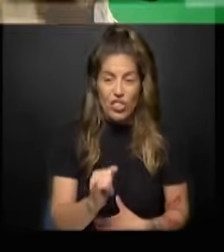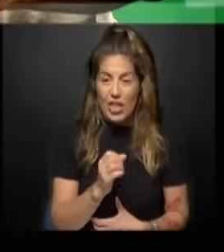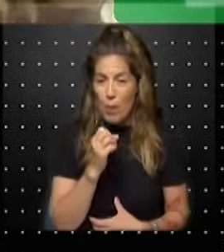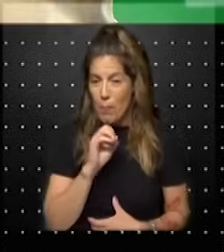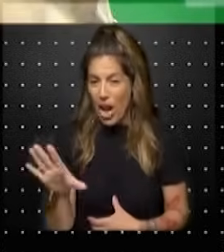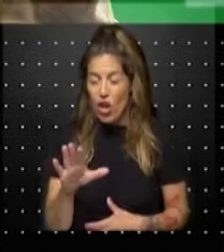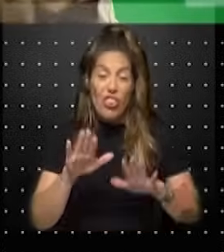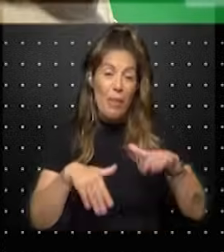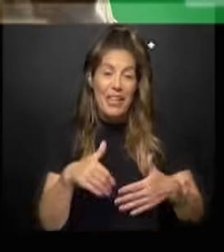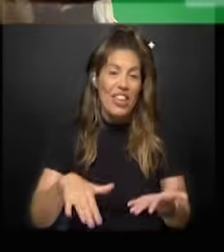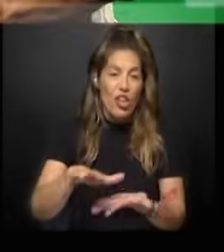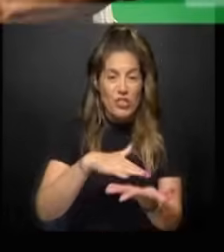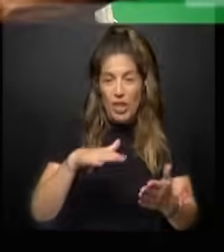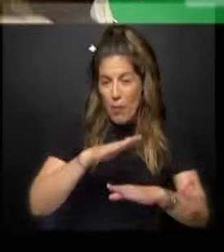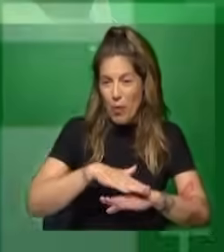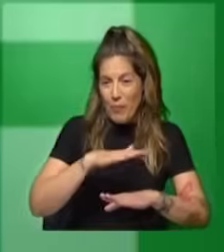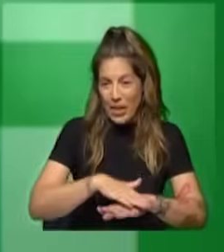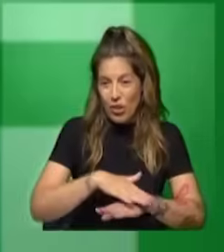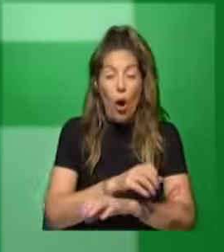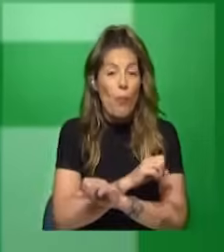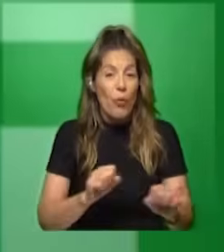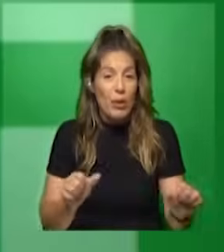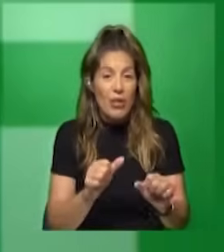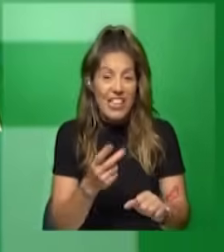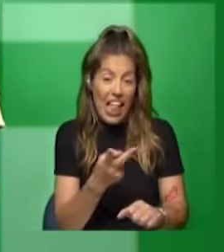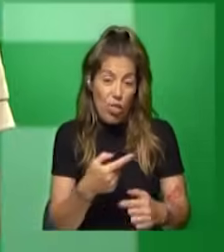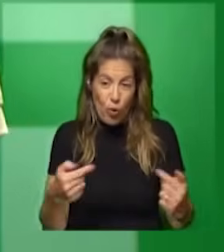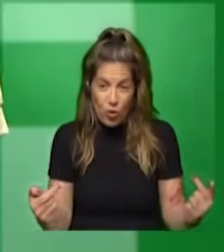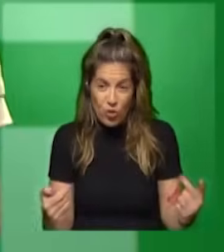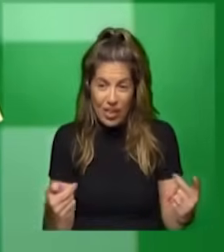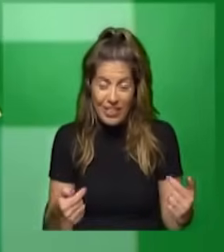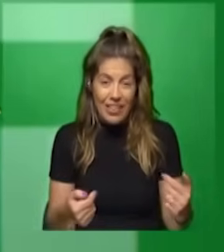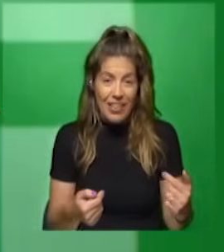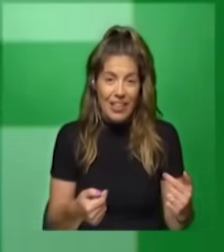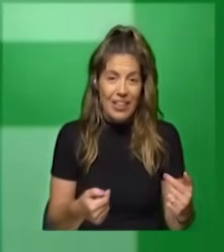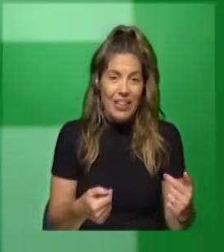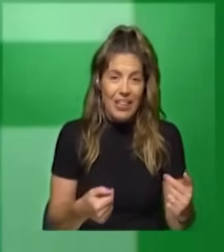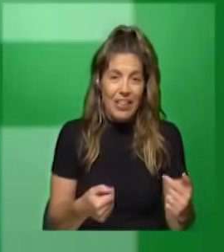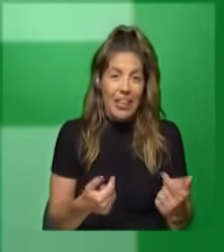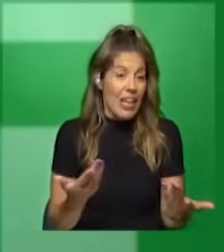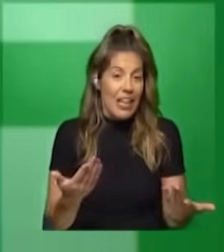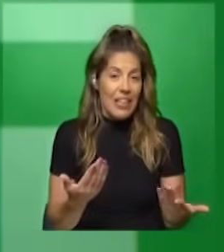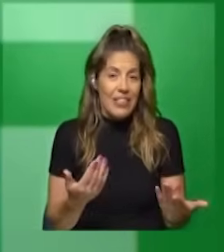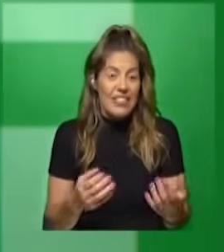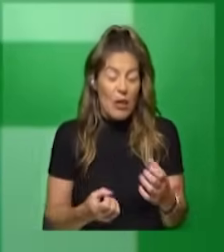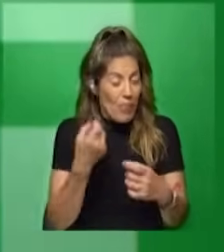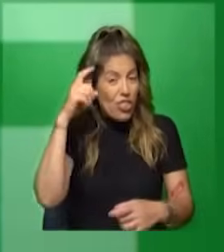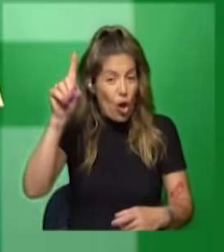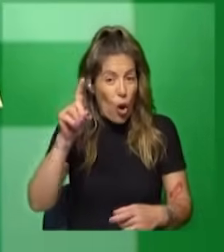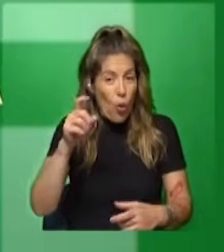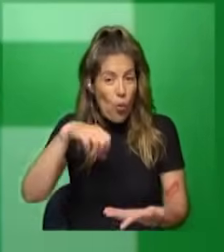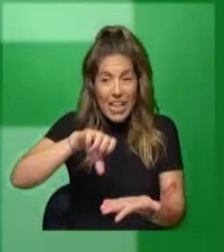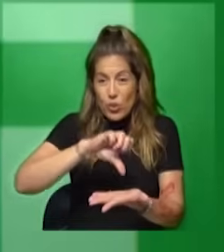según las circunstancias, el momento, etc. Podemos hacer las dos cosas. Salimos de las cavernas y se inventó una civilización.